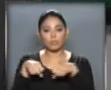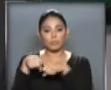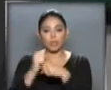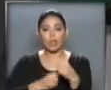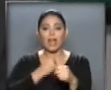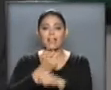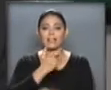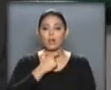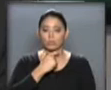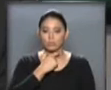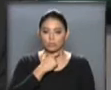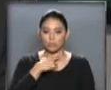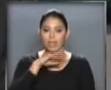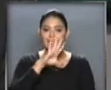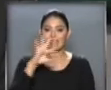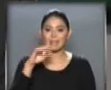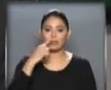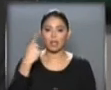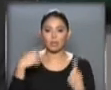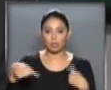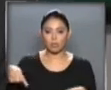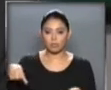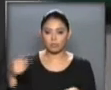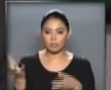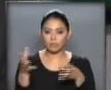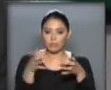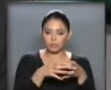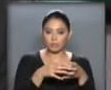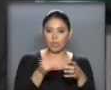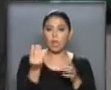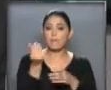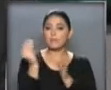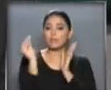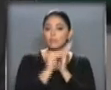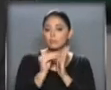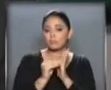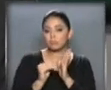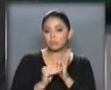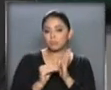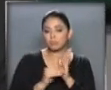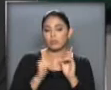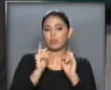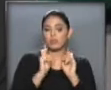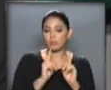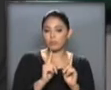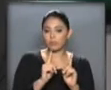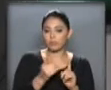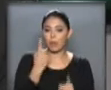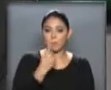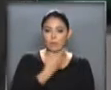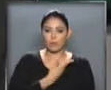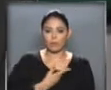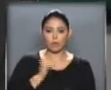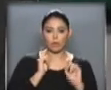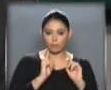de agosto. Incluirá 500 productos de primera necesidad. Los precios se van a mantener a los que regían el primero de febrero. No